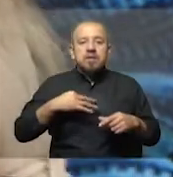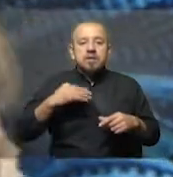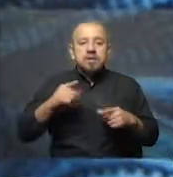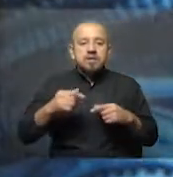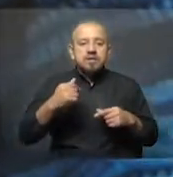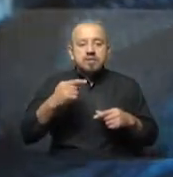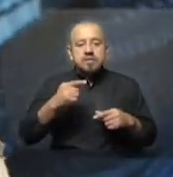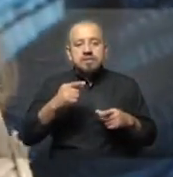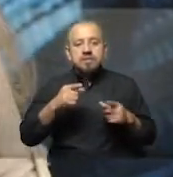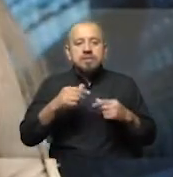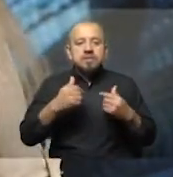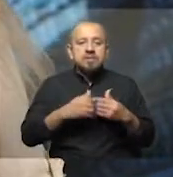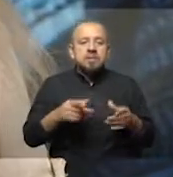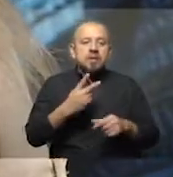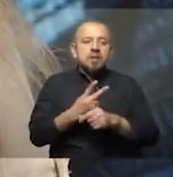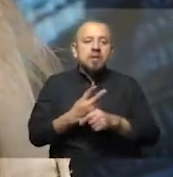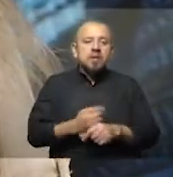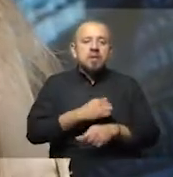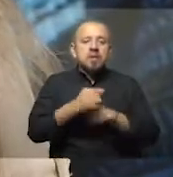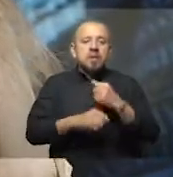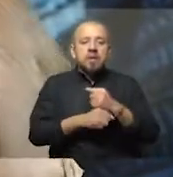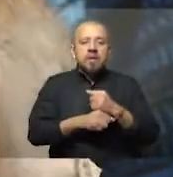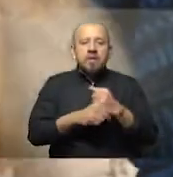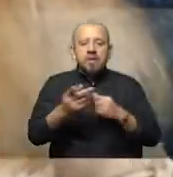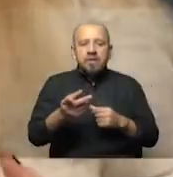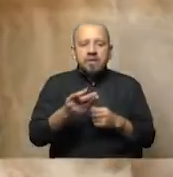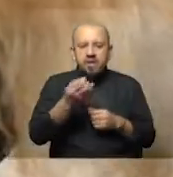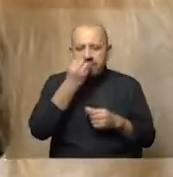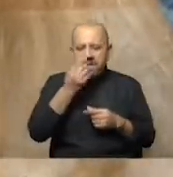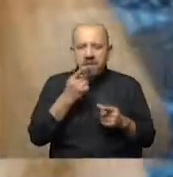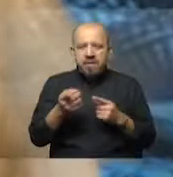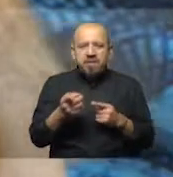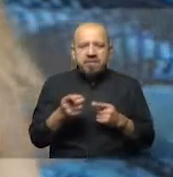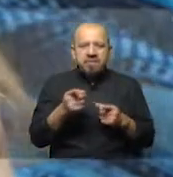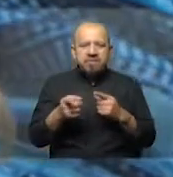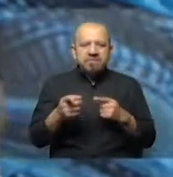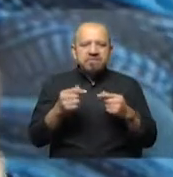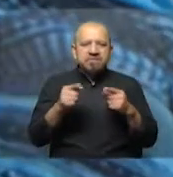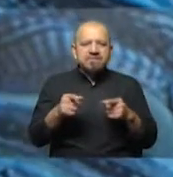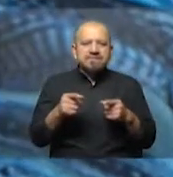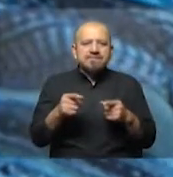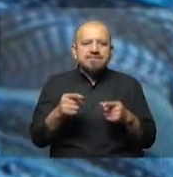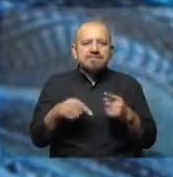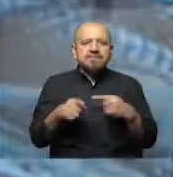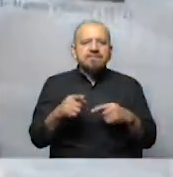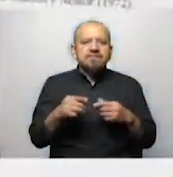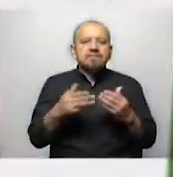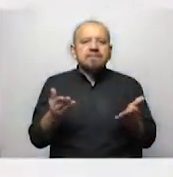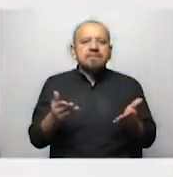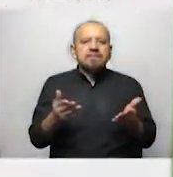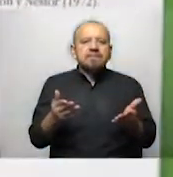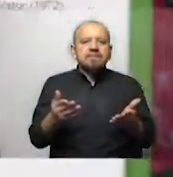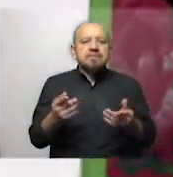donde empieza cuando ella tenía dos años con una flor Ella decía que eso era como que que la había quedado como una